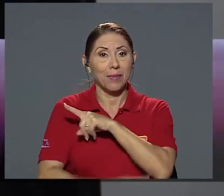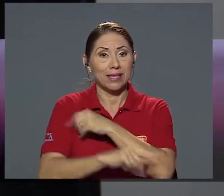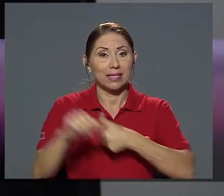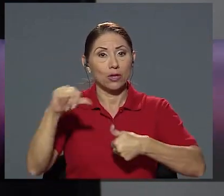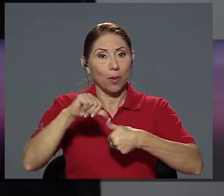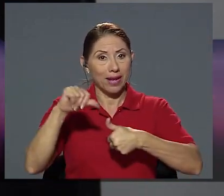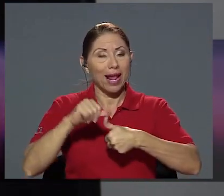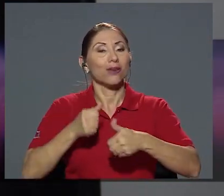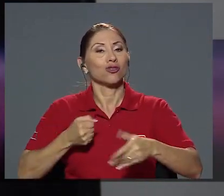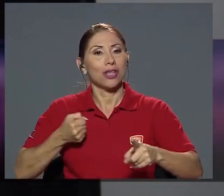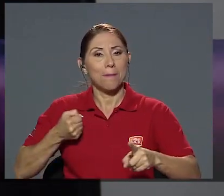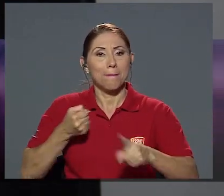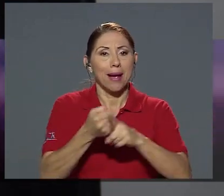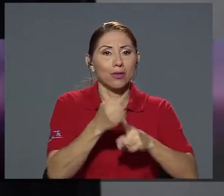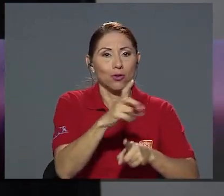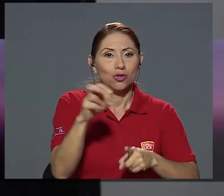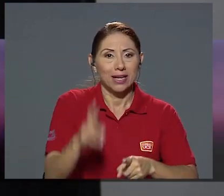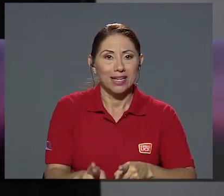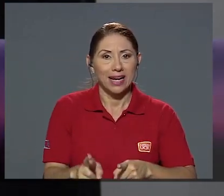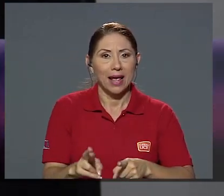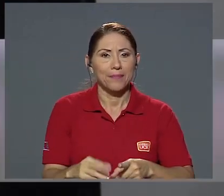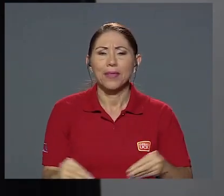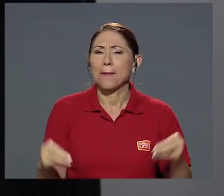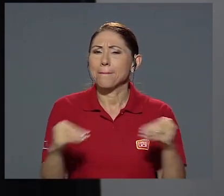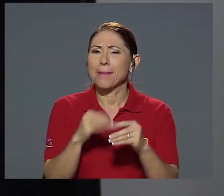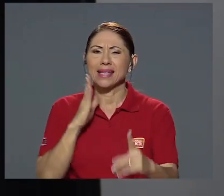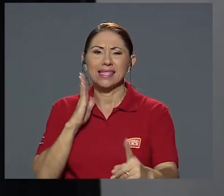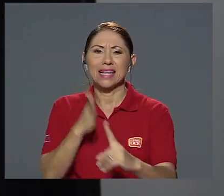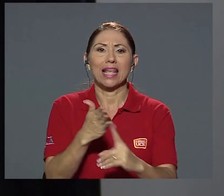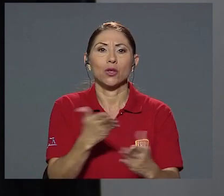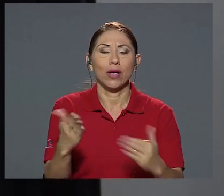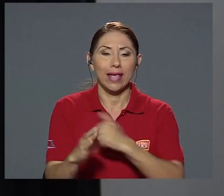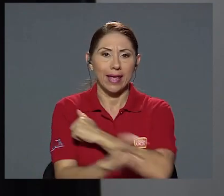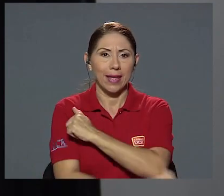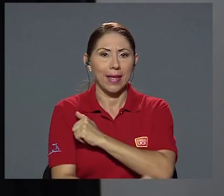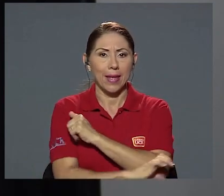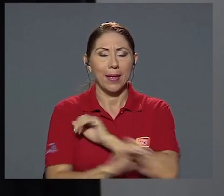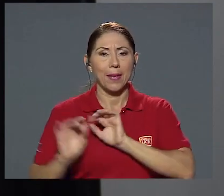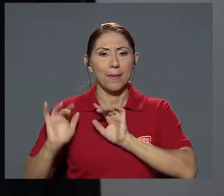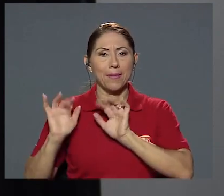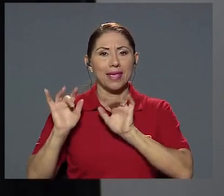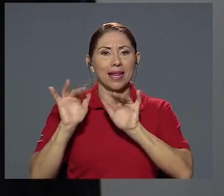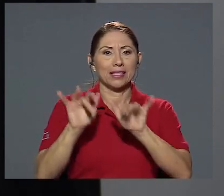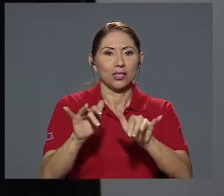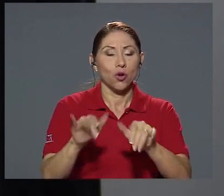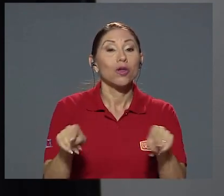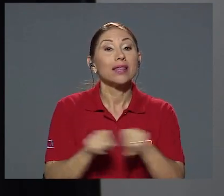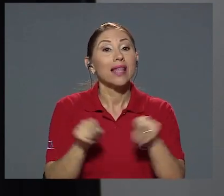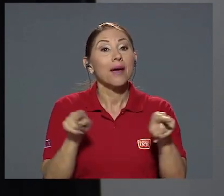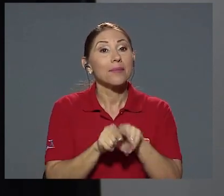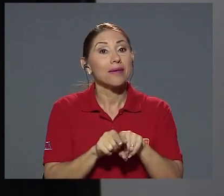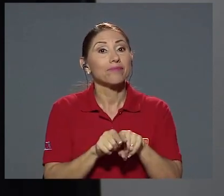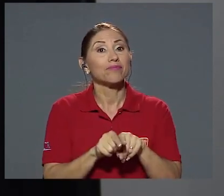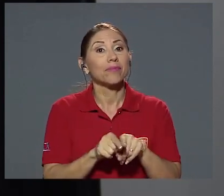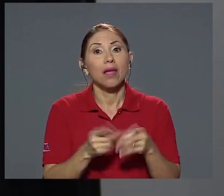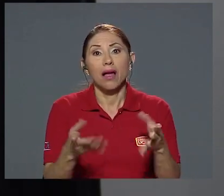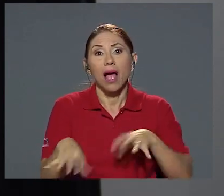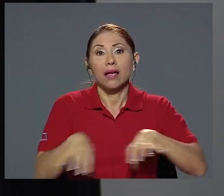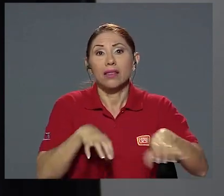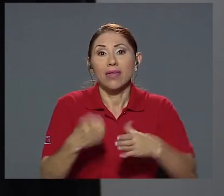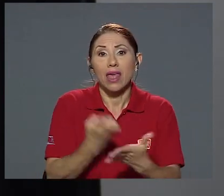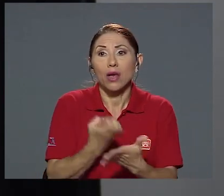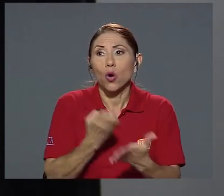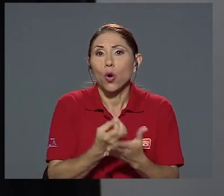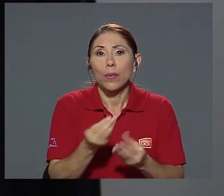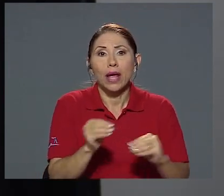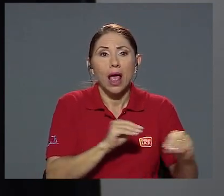centroamericanos. El impacto más directo tiene que ver con la migración, con el impacto sobre el flujo de la actividad económica. La crisis